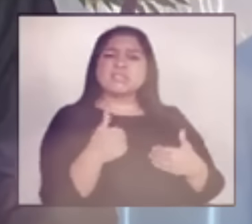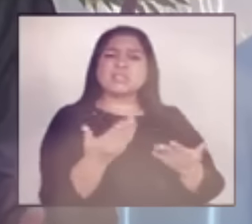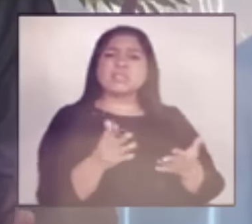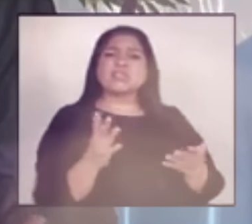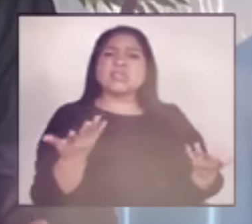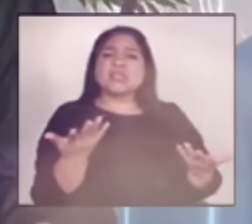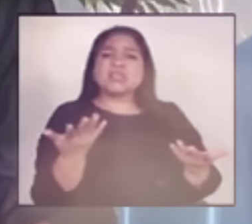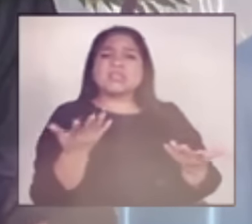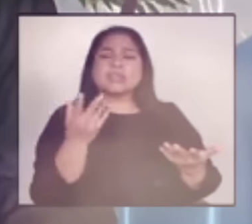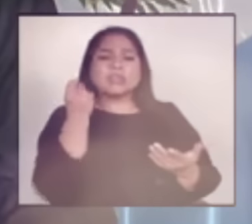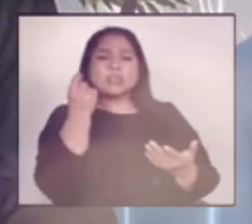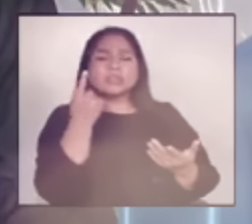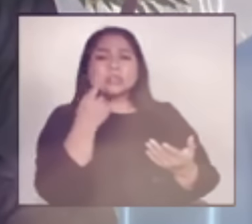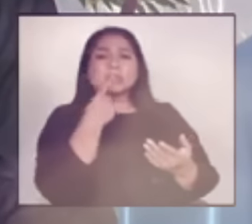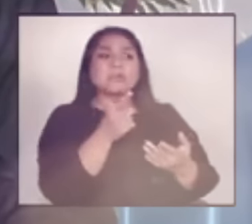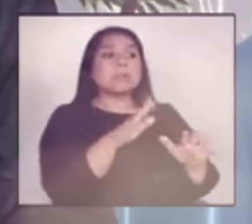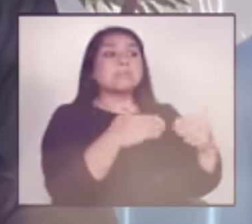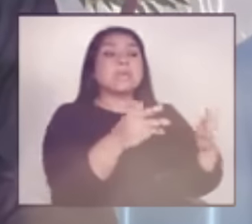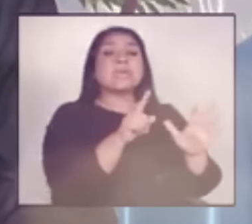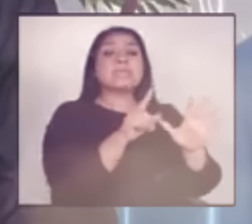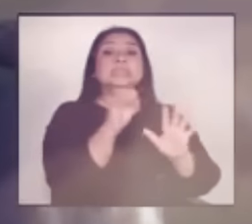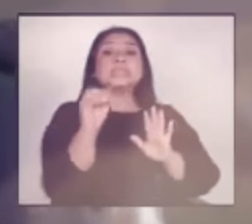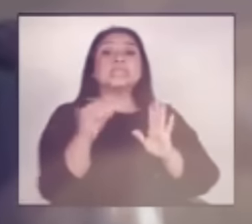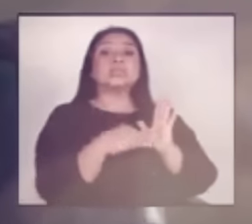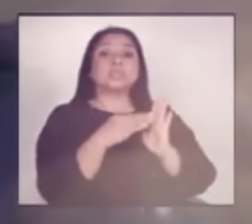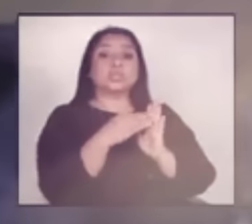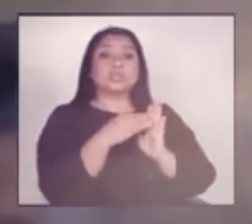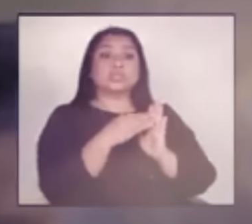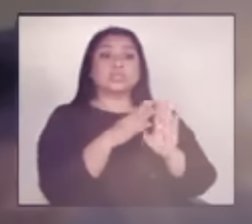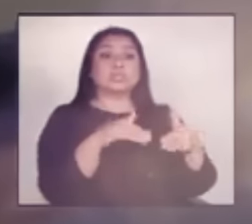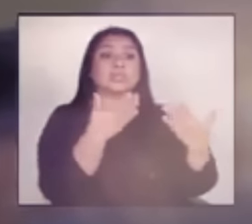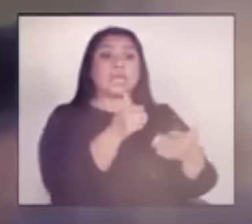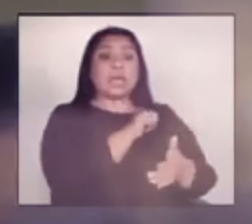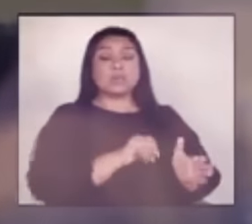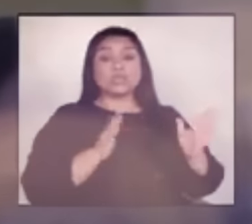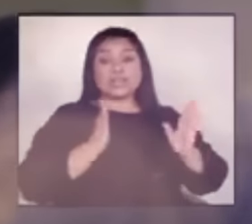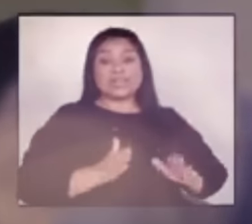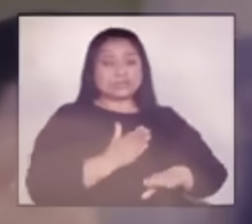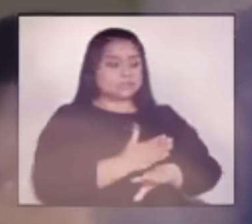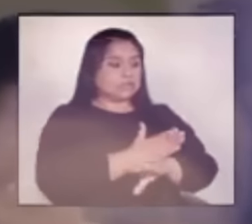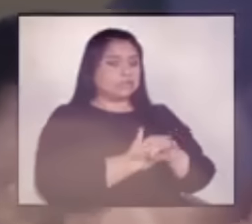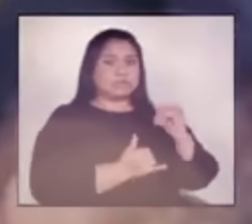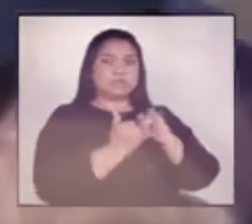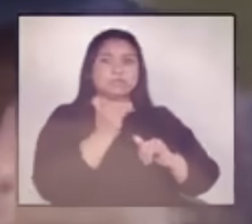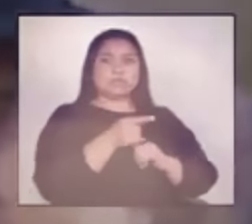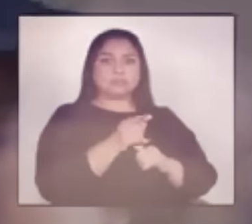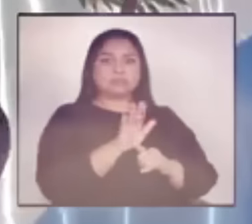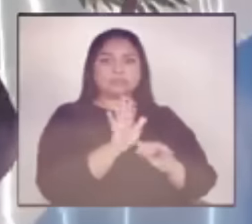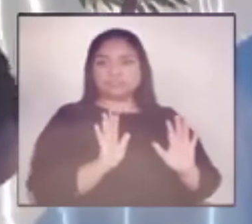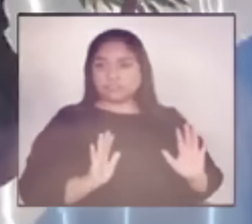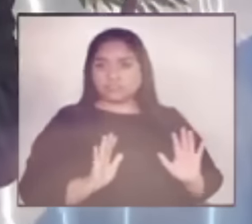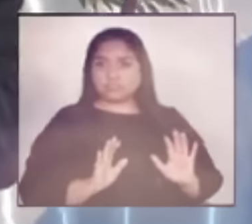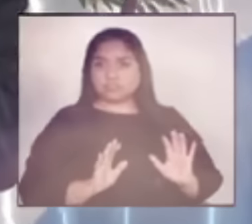¿Distribuyendo qué? Es que no lo escuché. Alrededor de 600 millones de recursos a alcaldes previo a finalizar su... Mire,